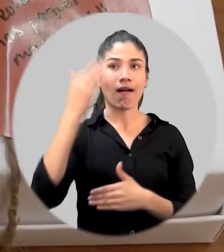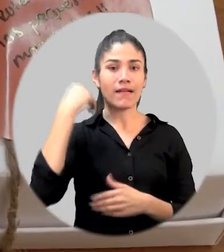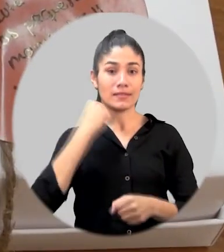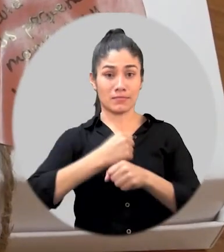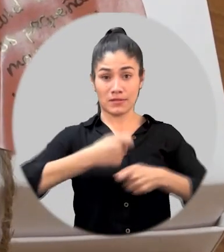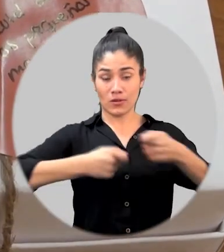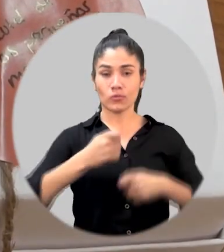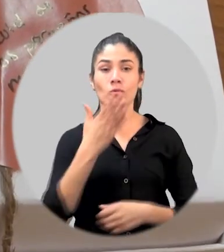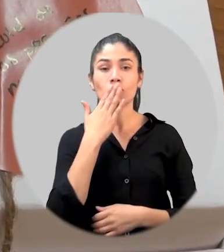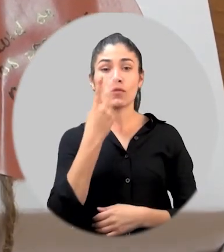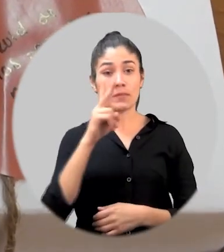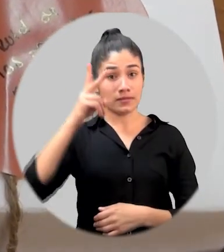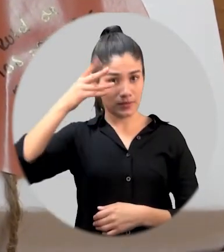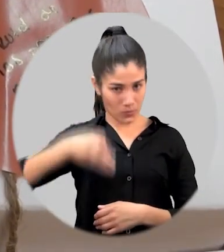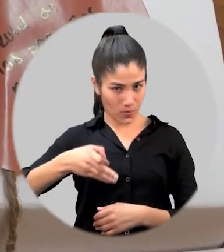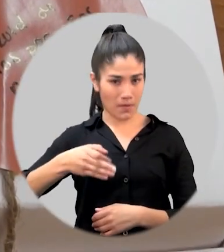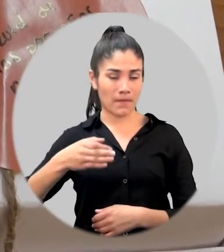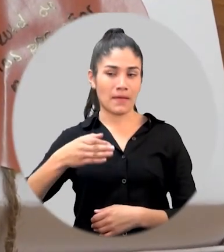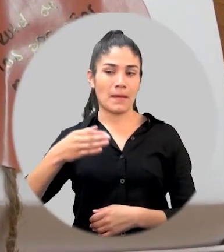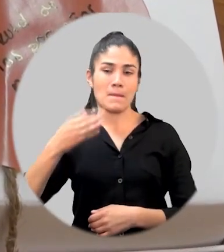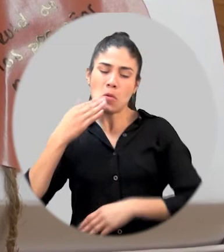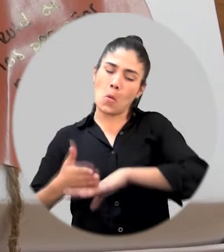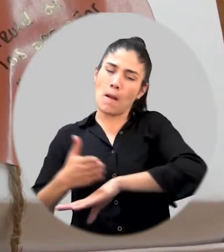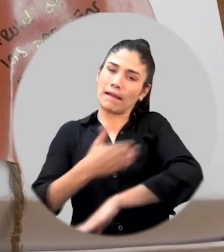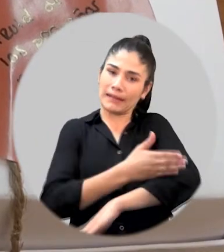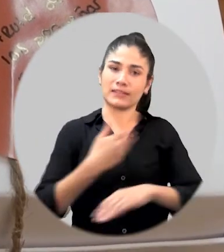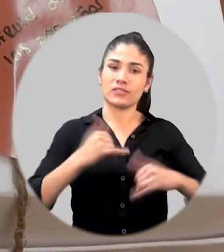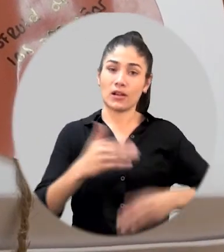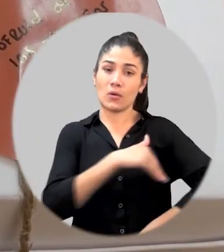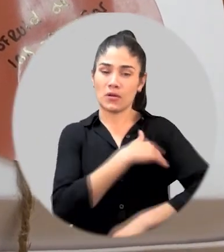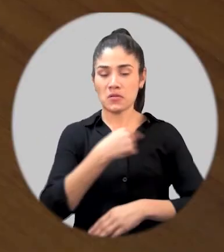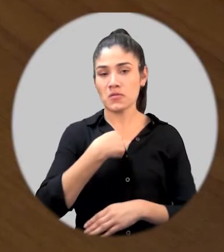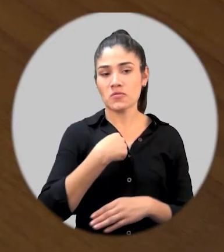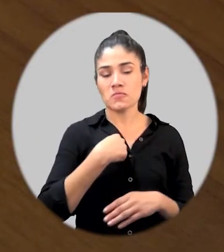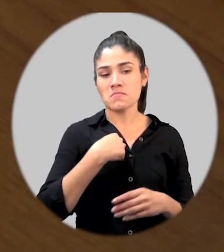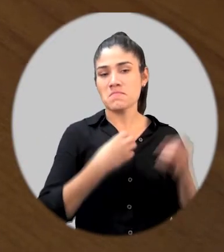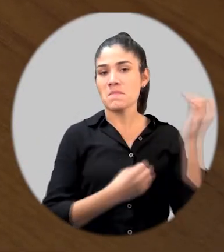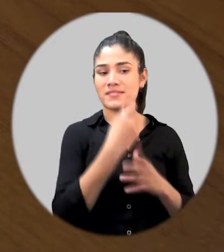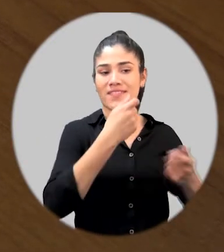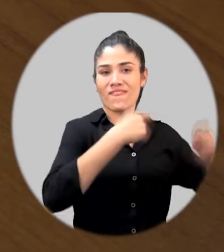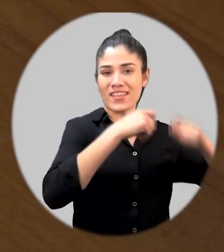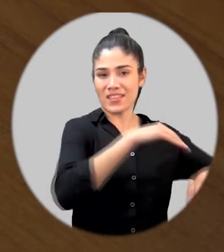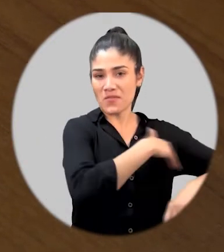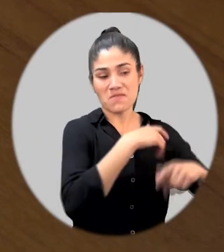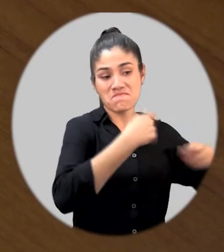2019, pero desde octavo, noveno grado más o menos, que yo empecé a vender mis postres en el colegio.